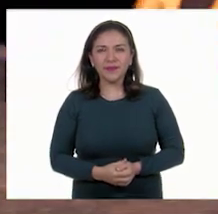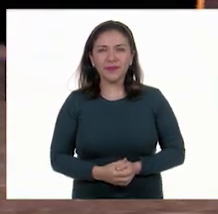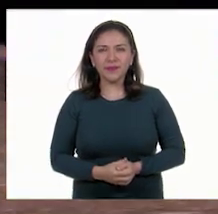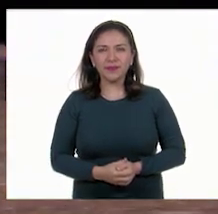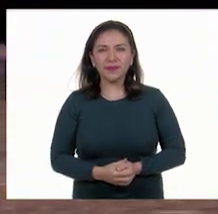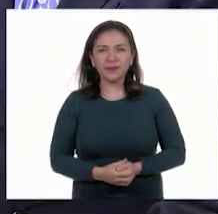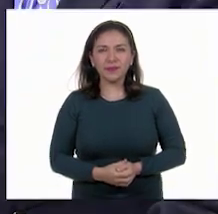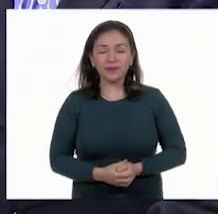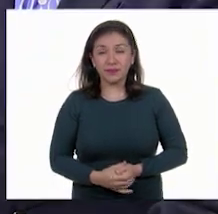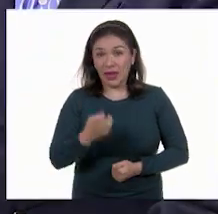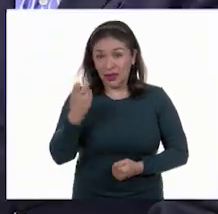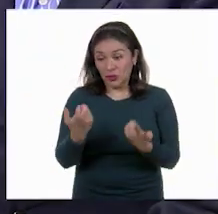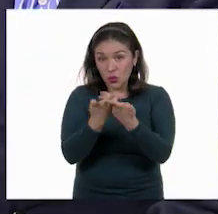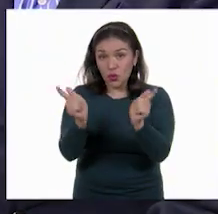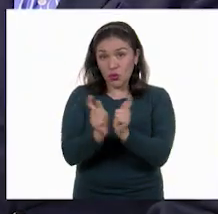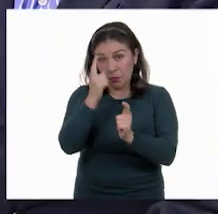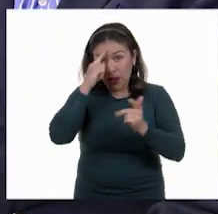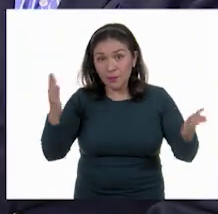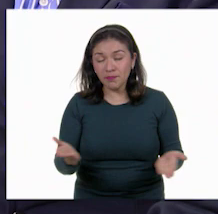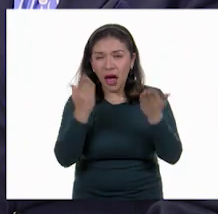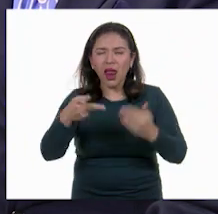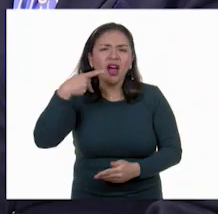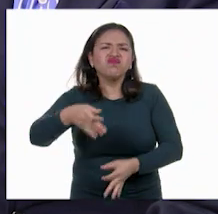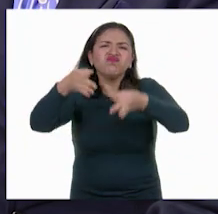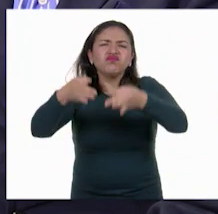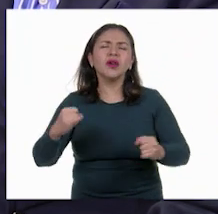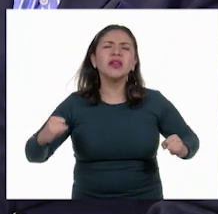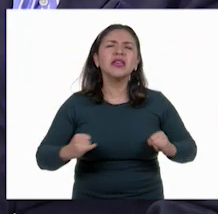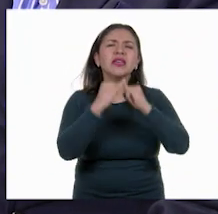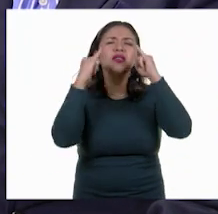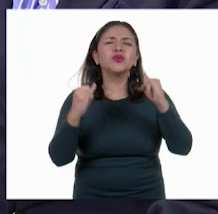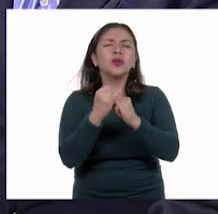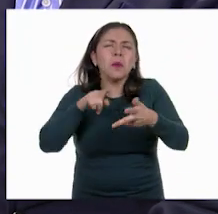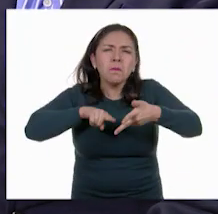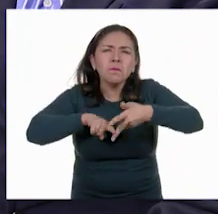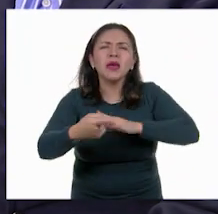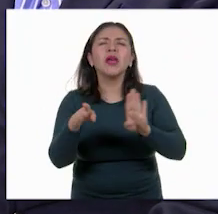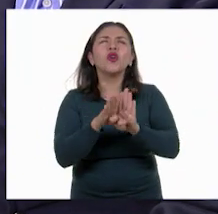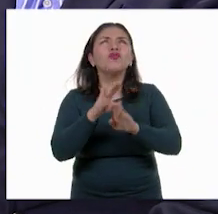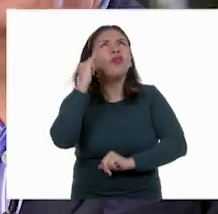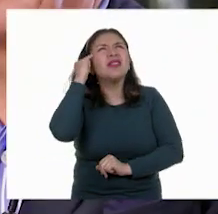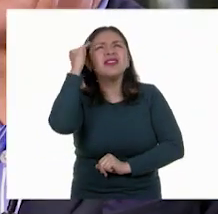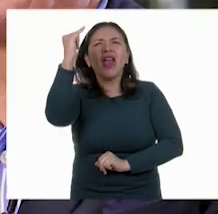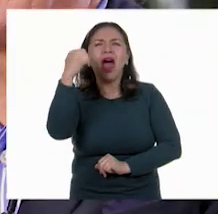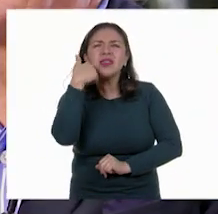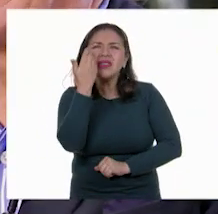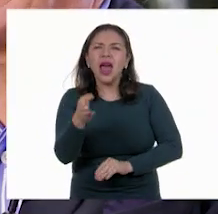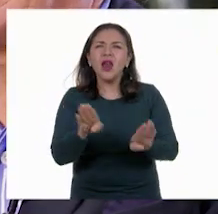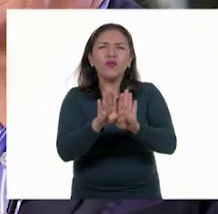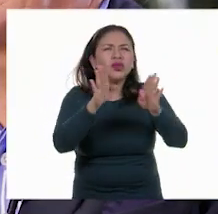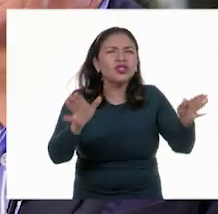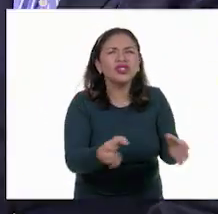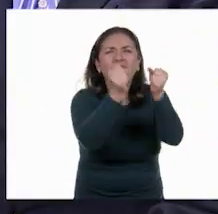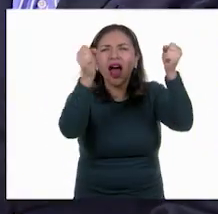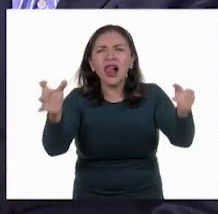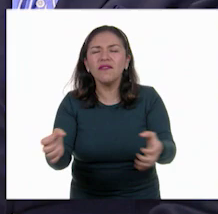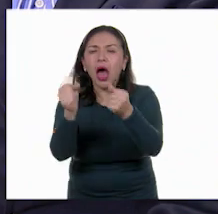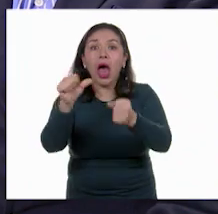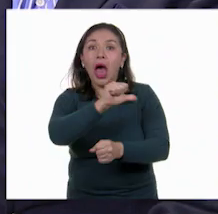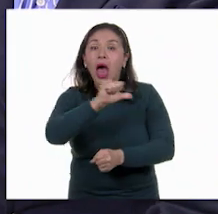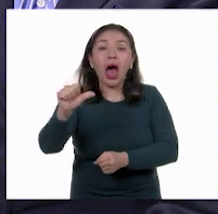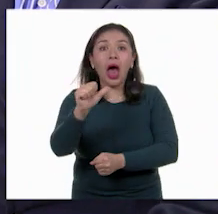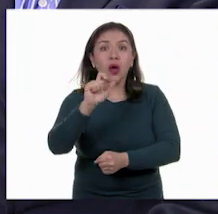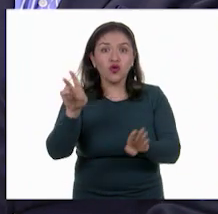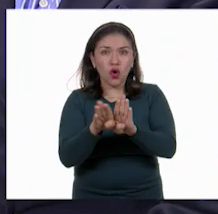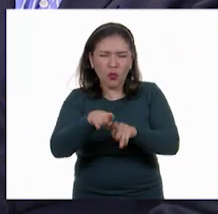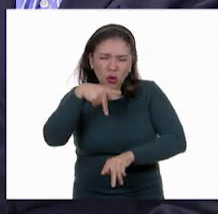El Ballet Folclórico de México es una institución que nace como una idea de rescatar no solamente